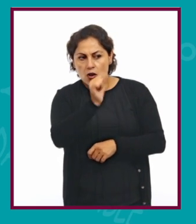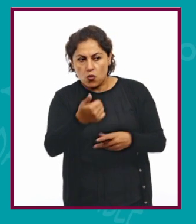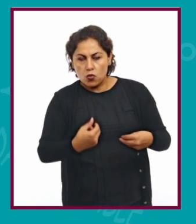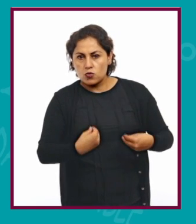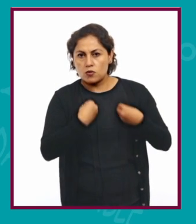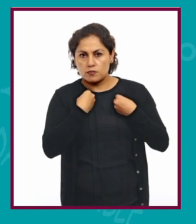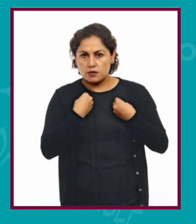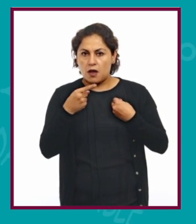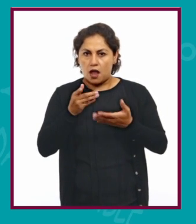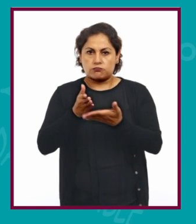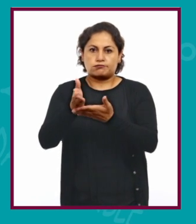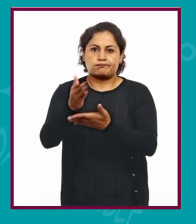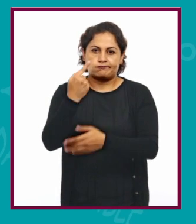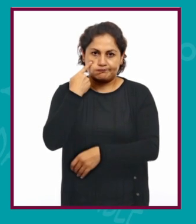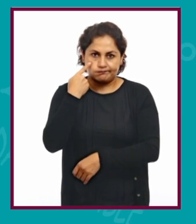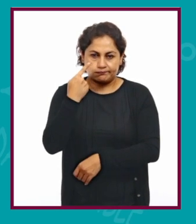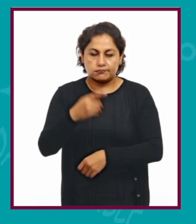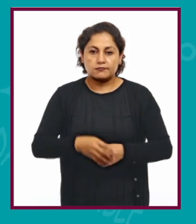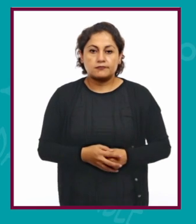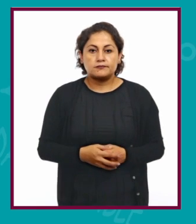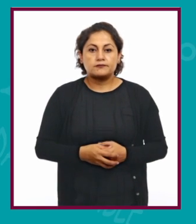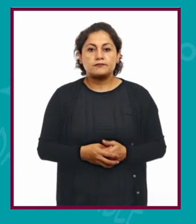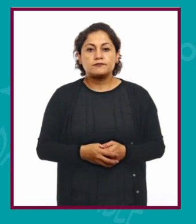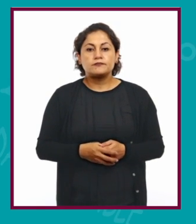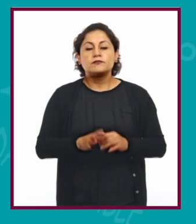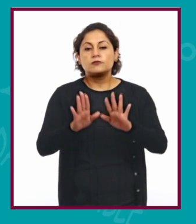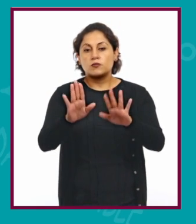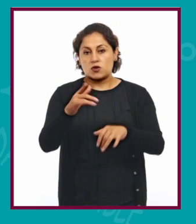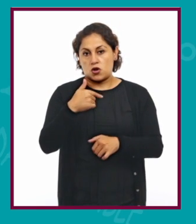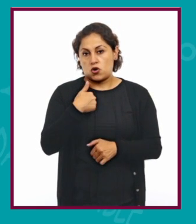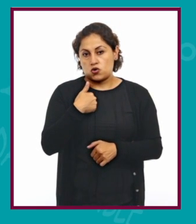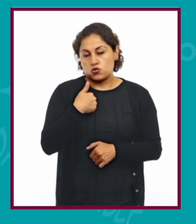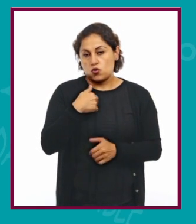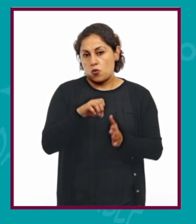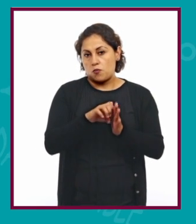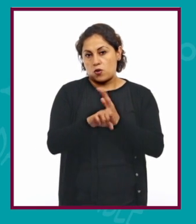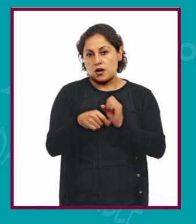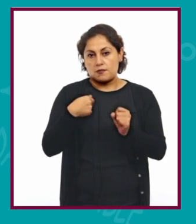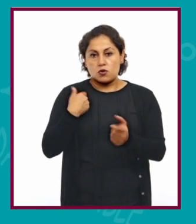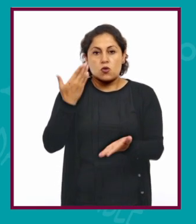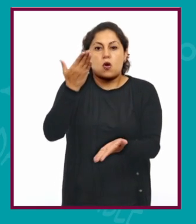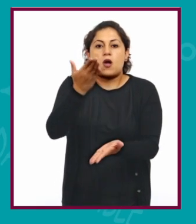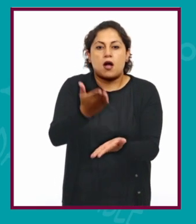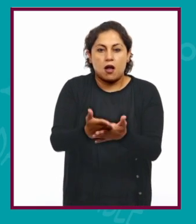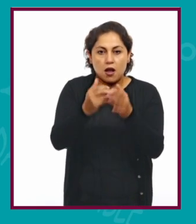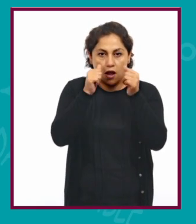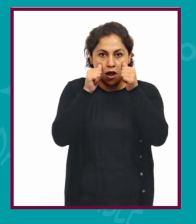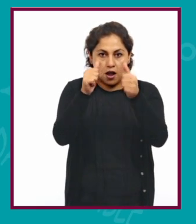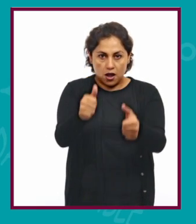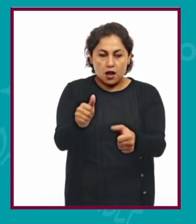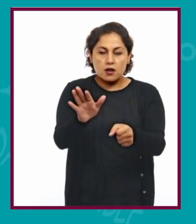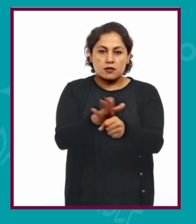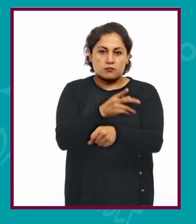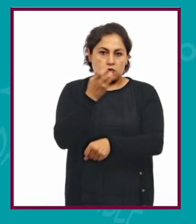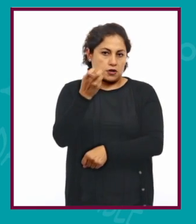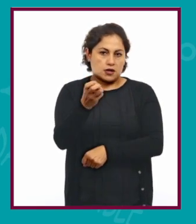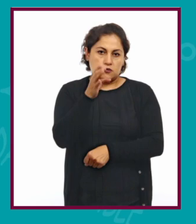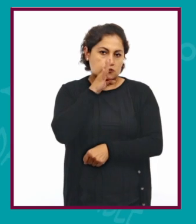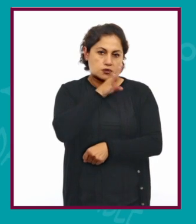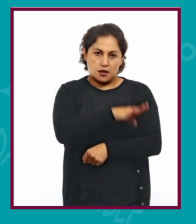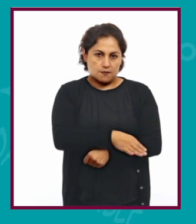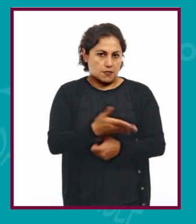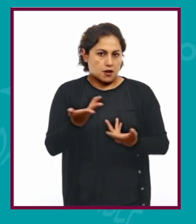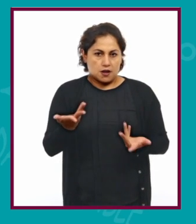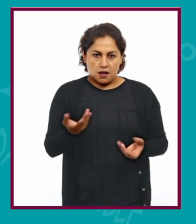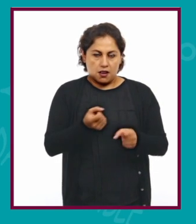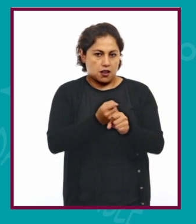vivo, entonces ahí es cuando uno podría intervenir. Yo en ese caso intervendría porque no está